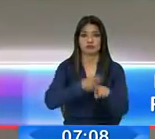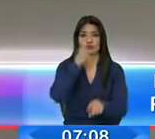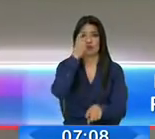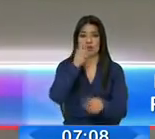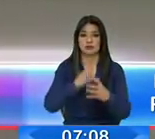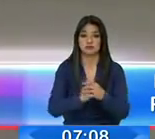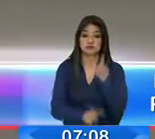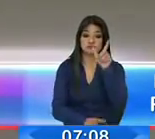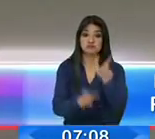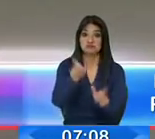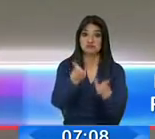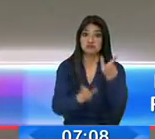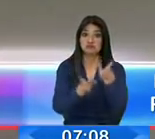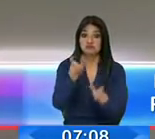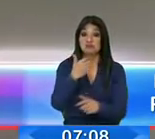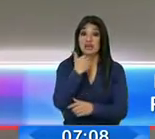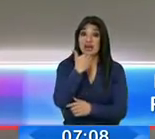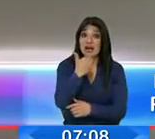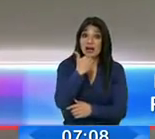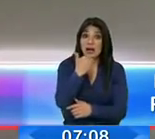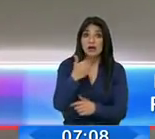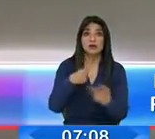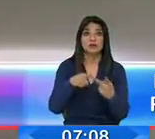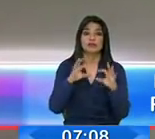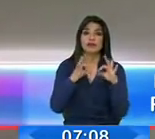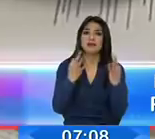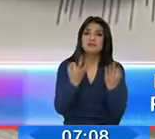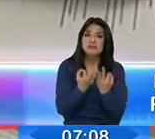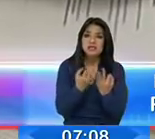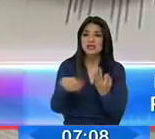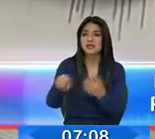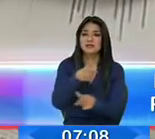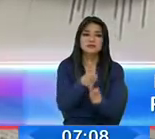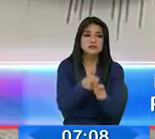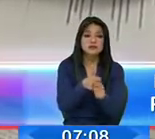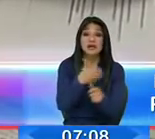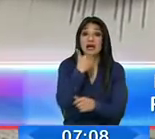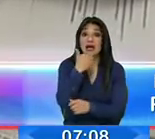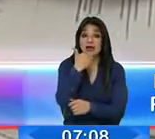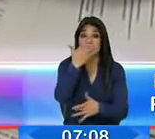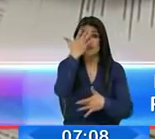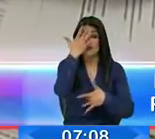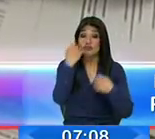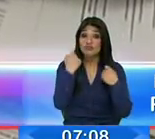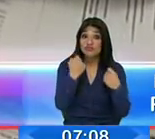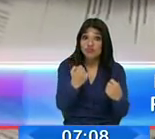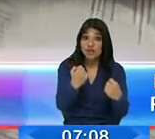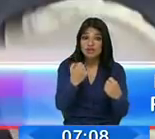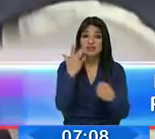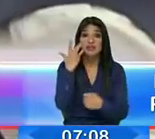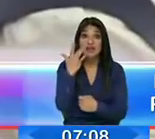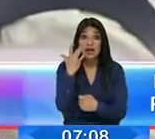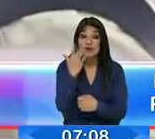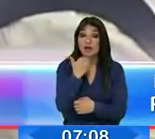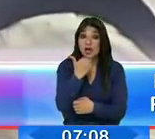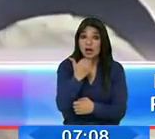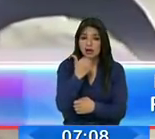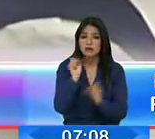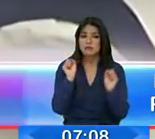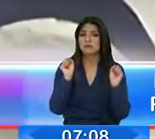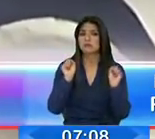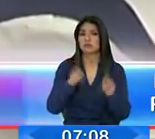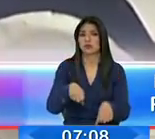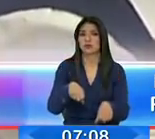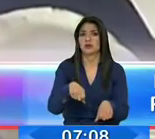aquellos ciudadanos que sufran o que sus familiares cercanos padezcan de alguna enfermedad catastrófica rara o huérfana, tengan la